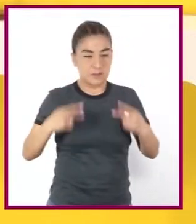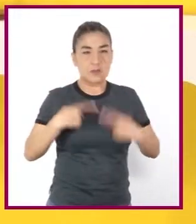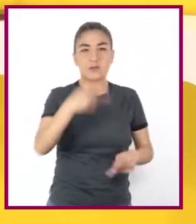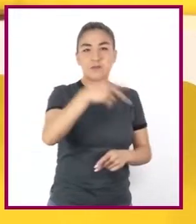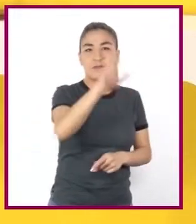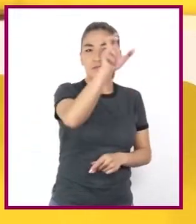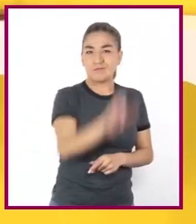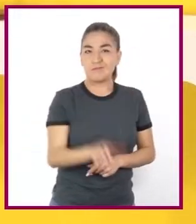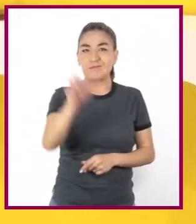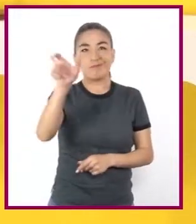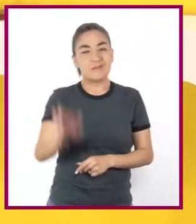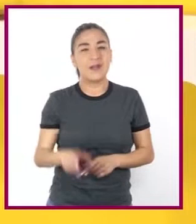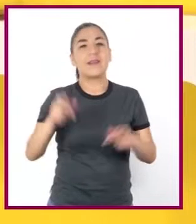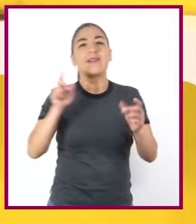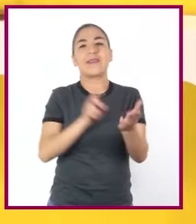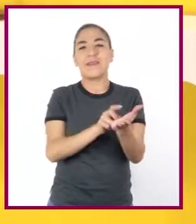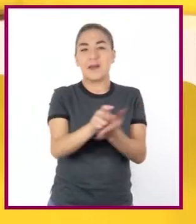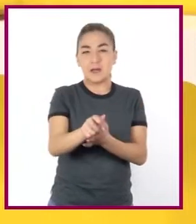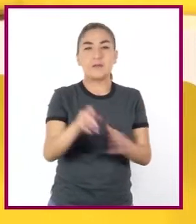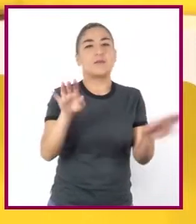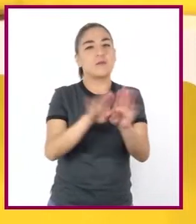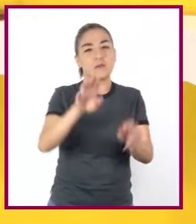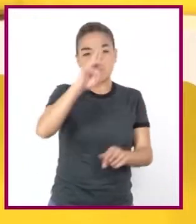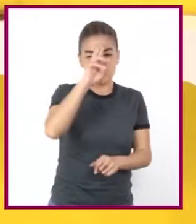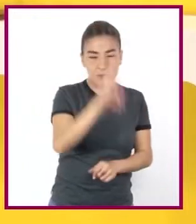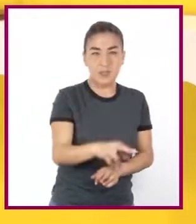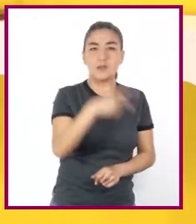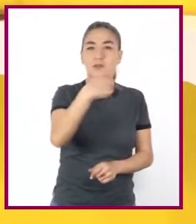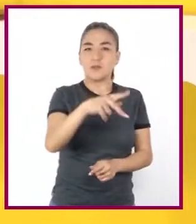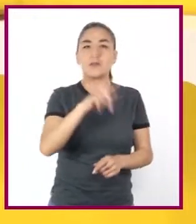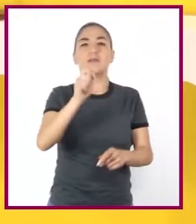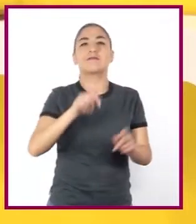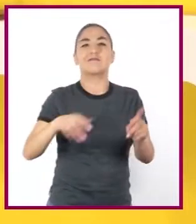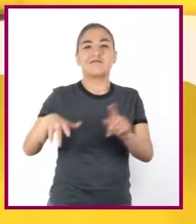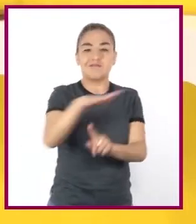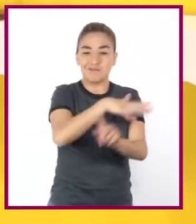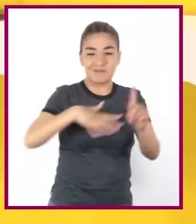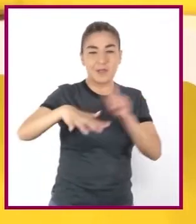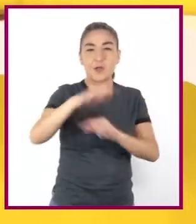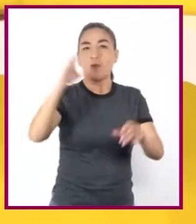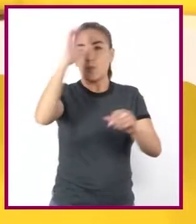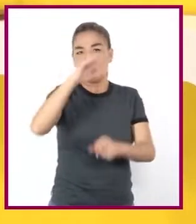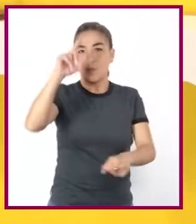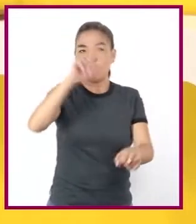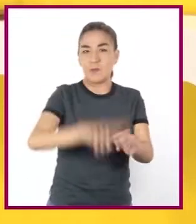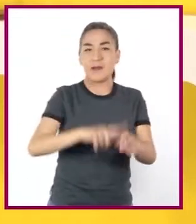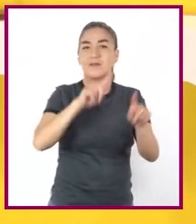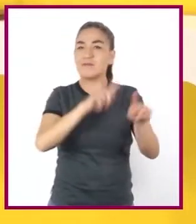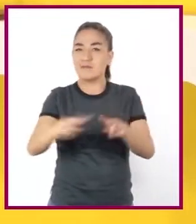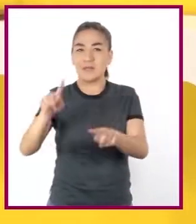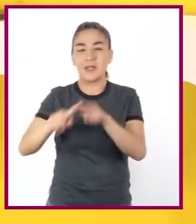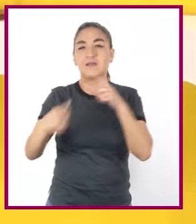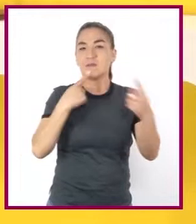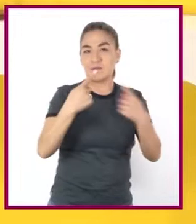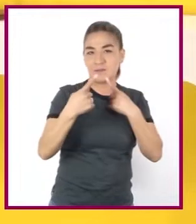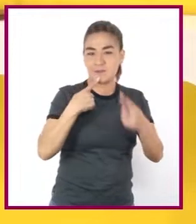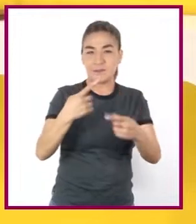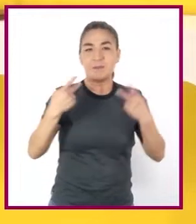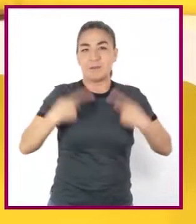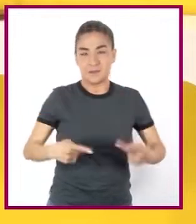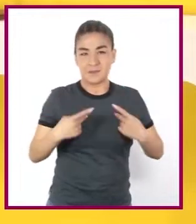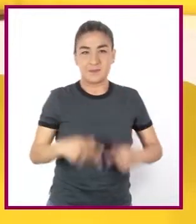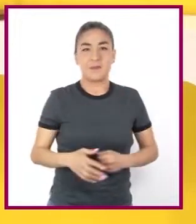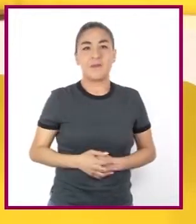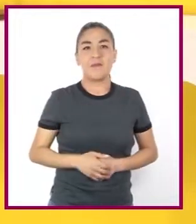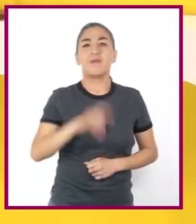derechos incluye el respeto y valoración de la diversidad cultural en sociedades democráticas. El derecho a la